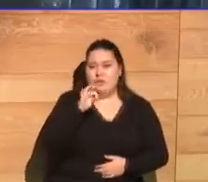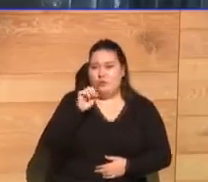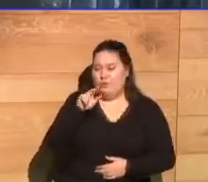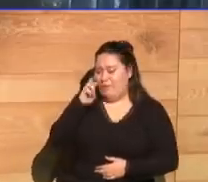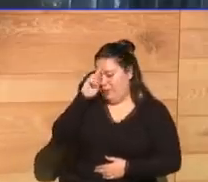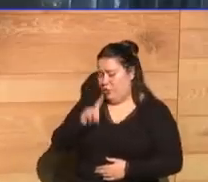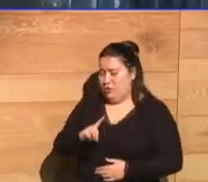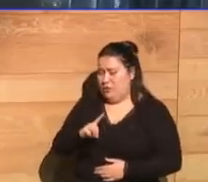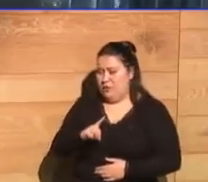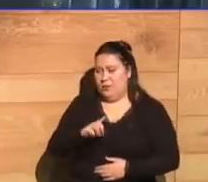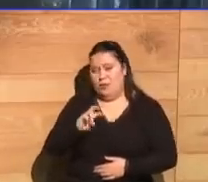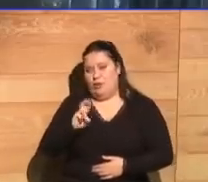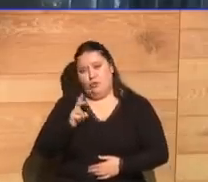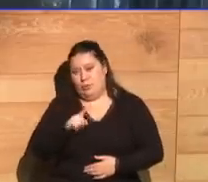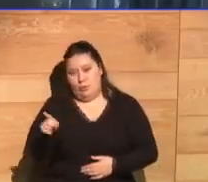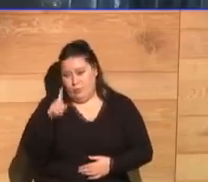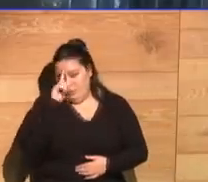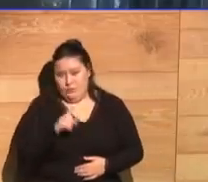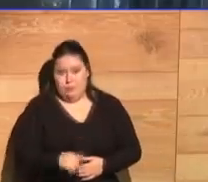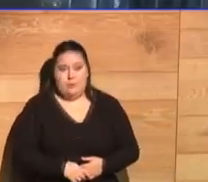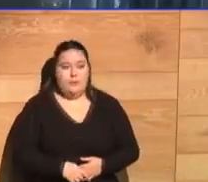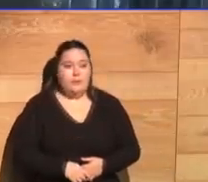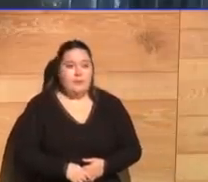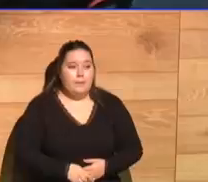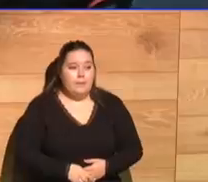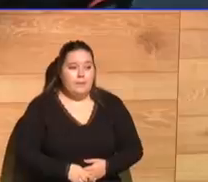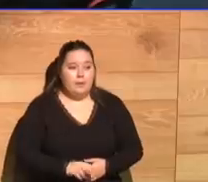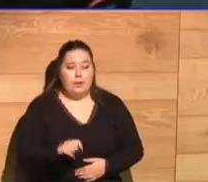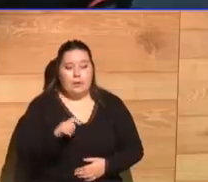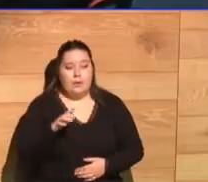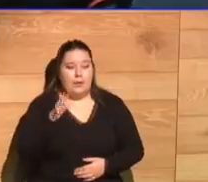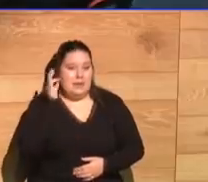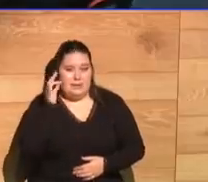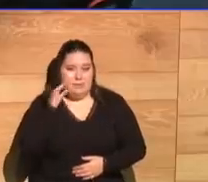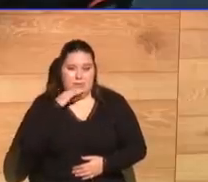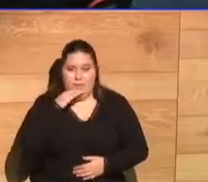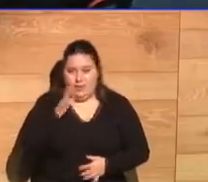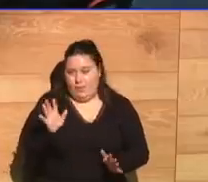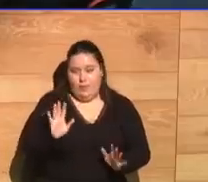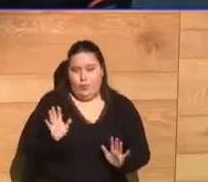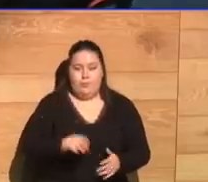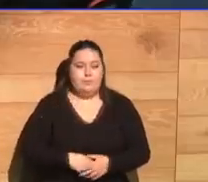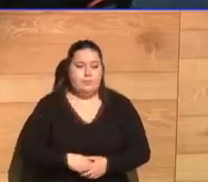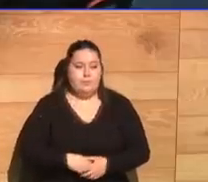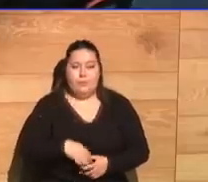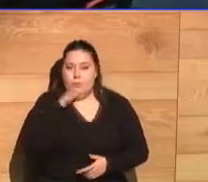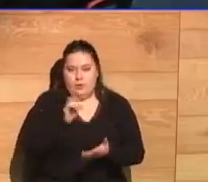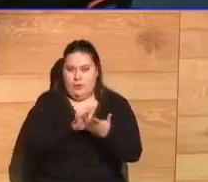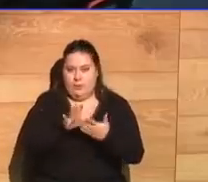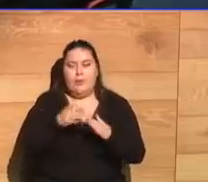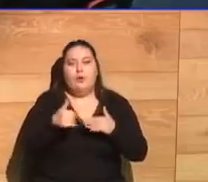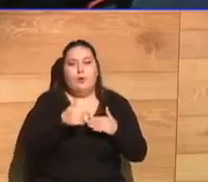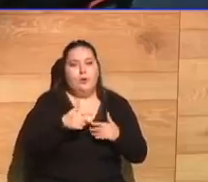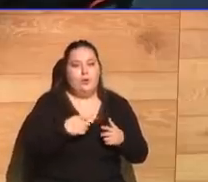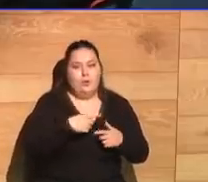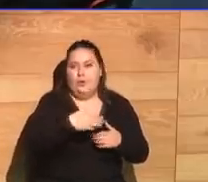Kidder tampoco. Pero... No, Christopher Reeve no y Margot Kidder está enfadada cuando despiden a Donner, pero estamos adelantando mucho. Estamos adelantando mucho, sí. Pero sí. Quiero